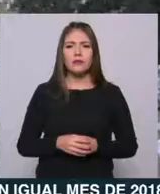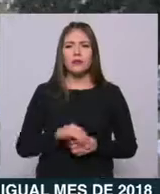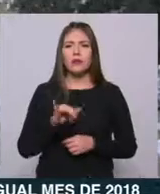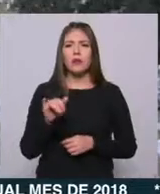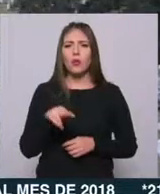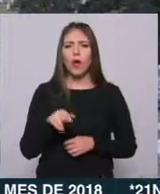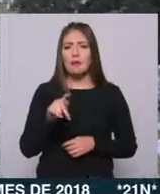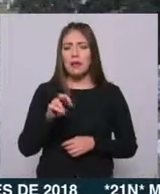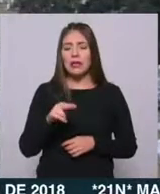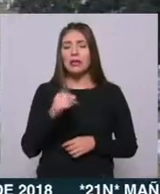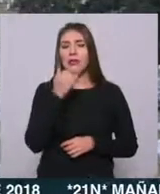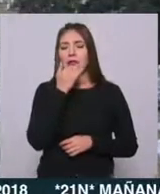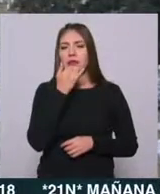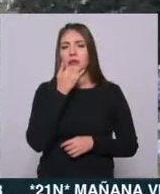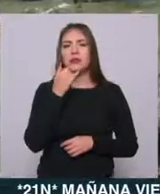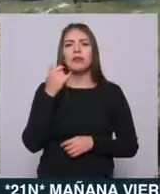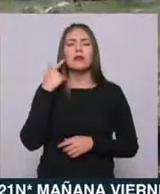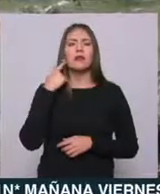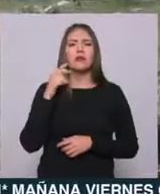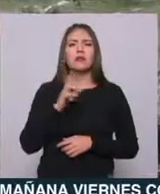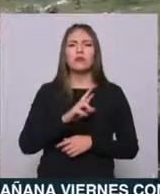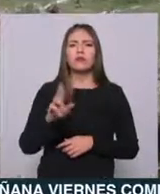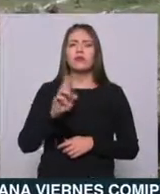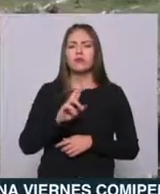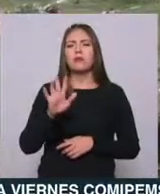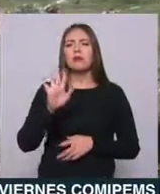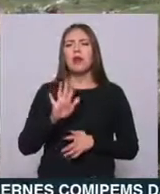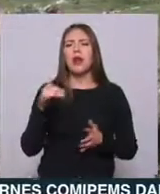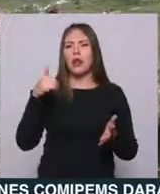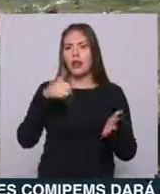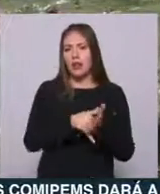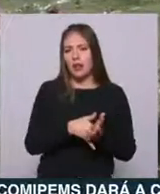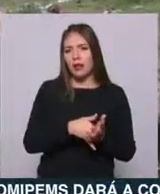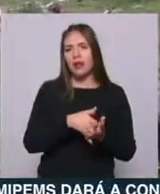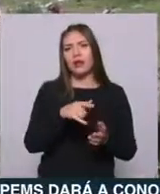Parece que se nos cortó la llamada, tenemos ahí un problema con la comunicación, vamos a intentar recuperarla.